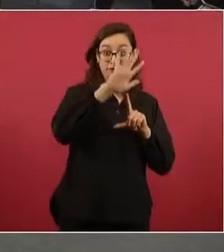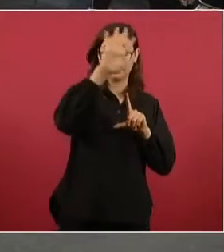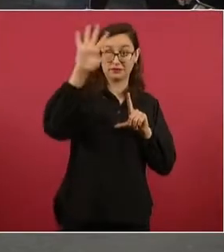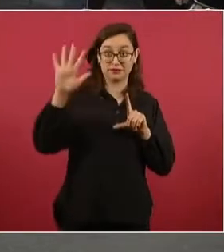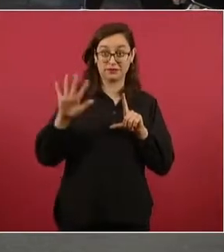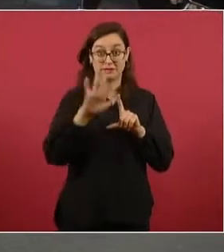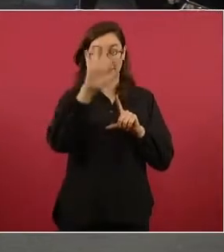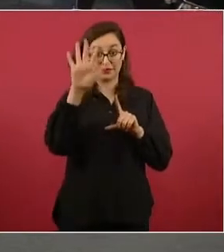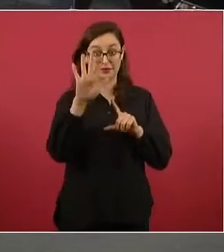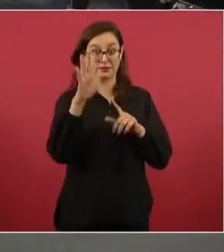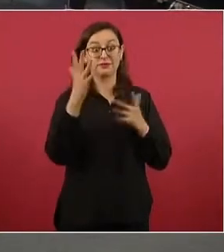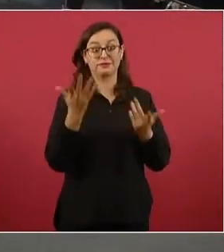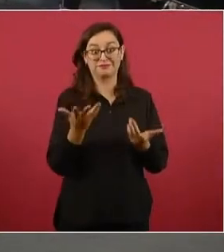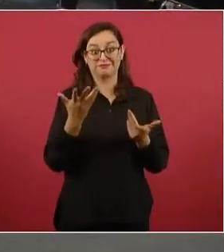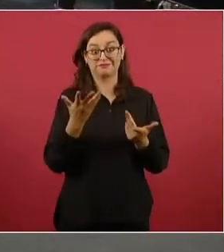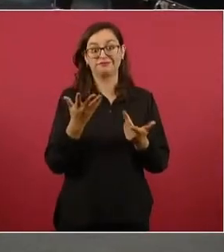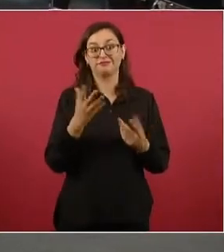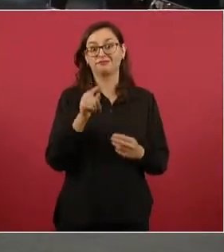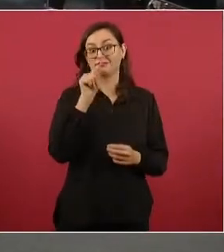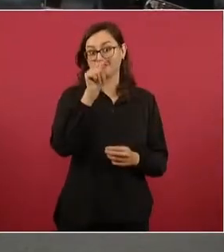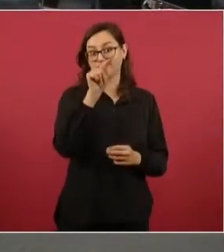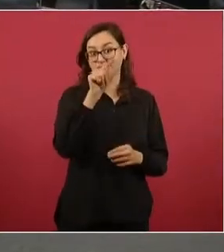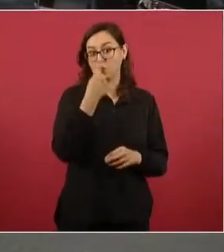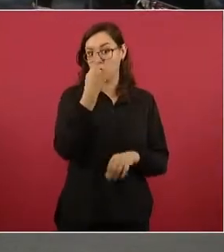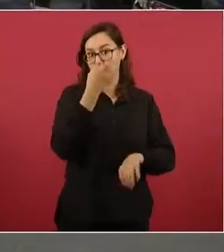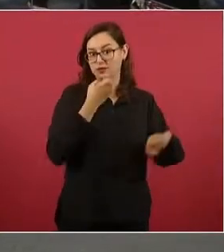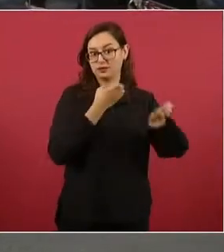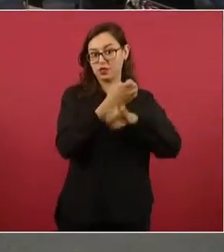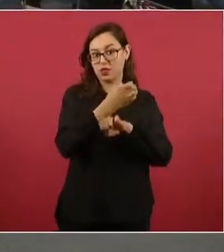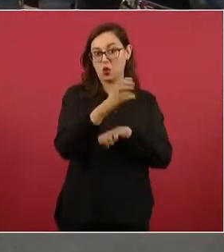que pertenecían a México.